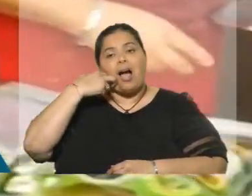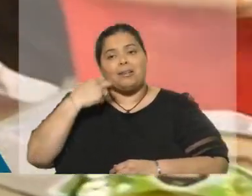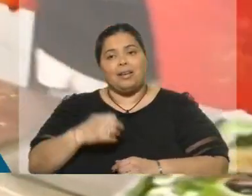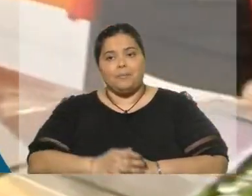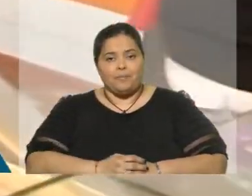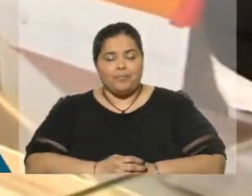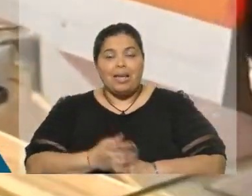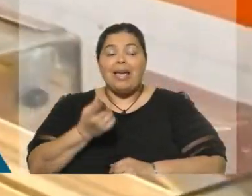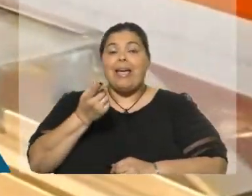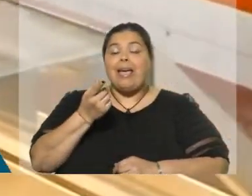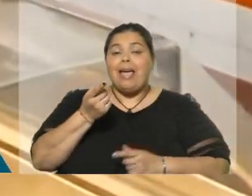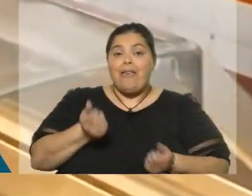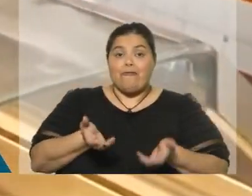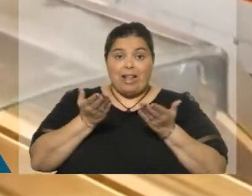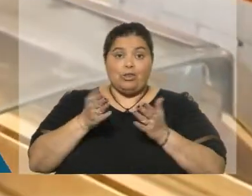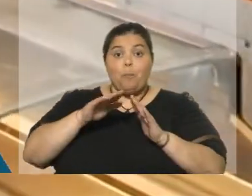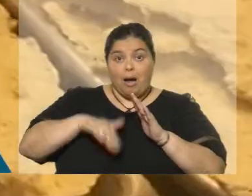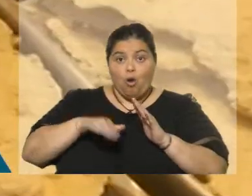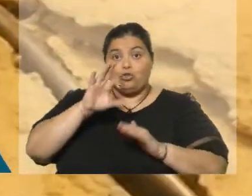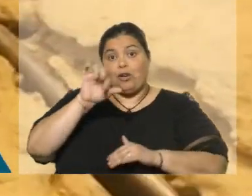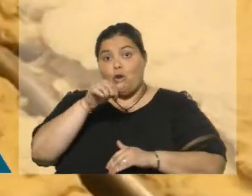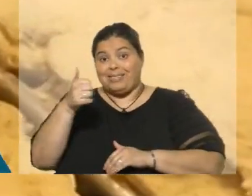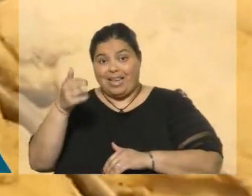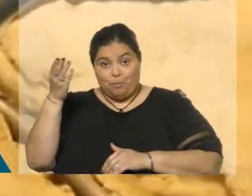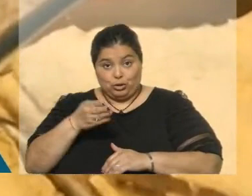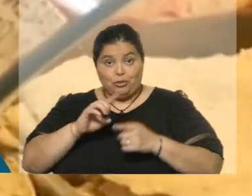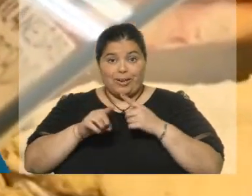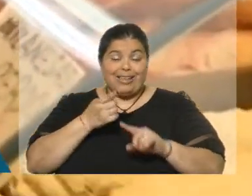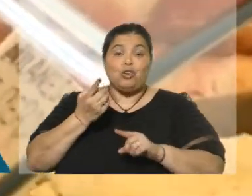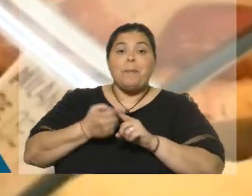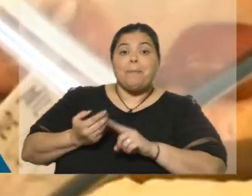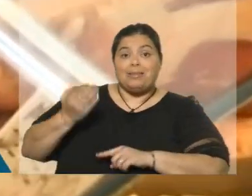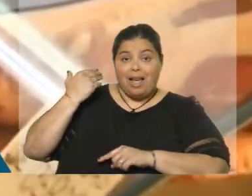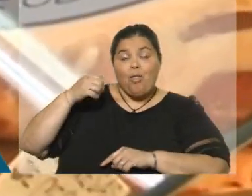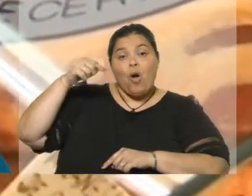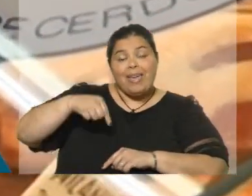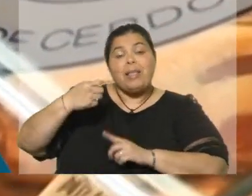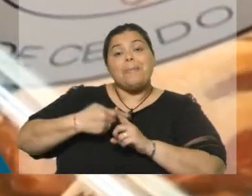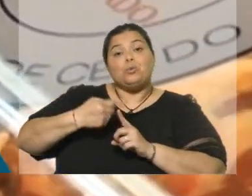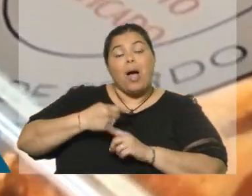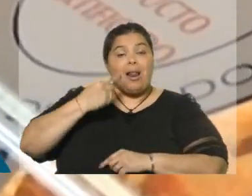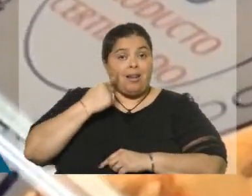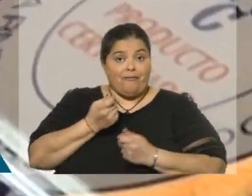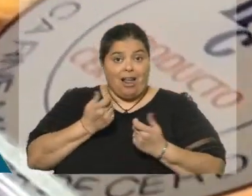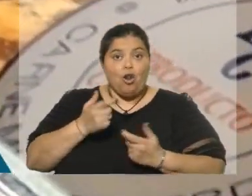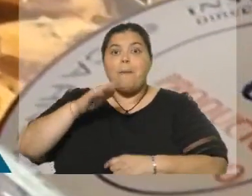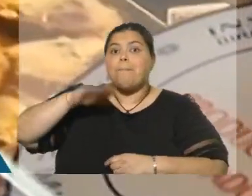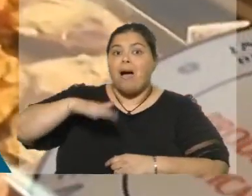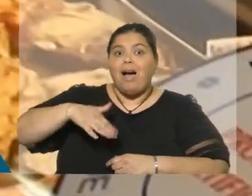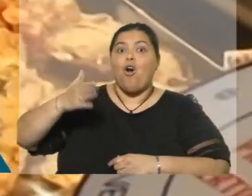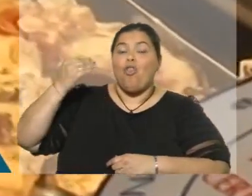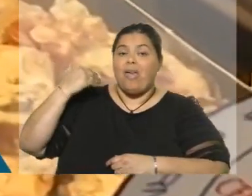inflación bajo 0,6% respecto al mes anterior y el valor mensual es el más bajo desde diciembre de 2021 la carne